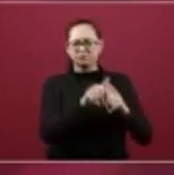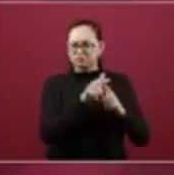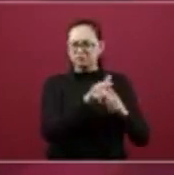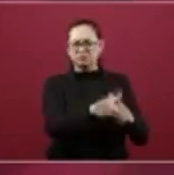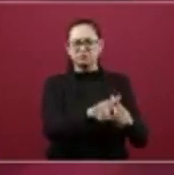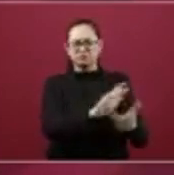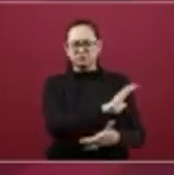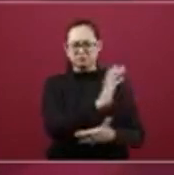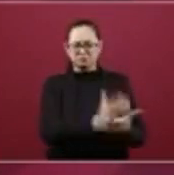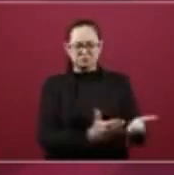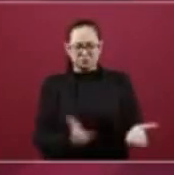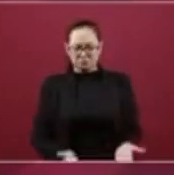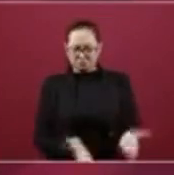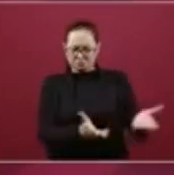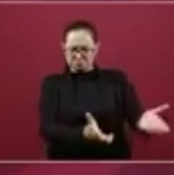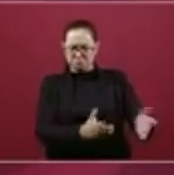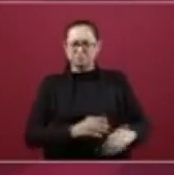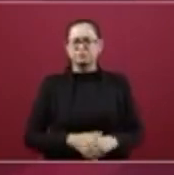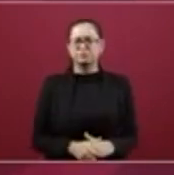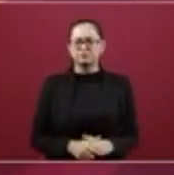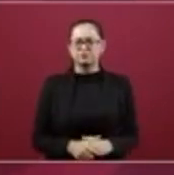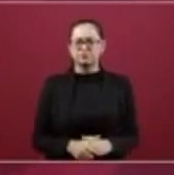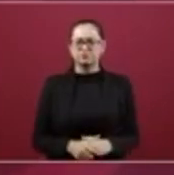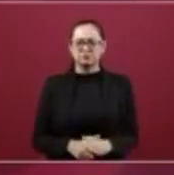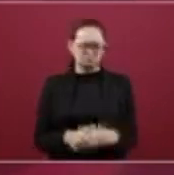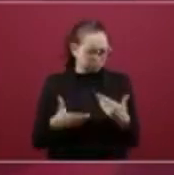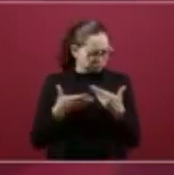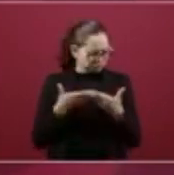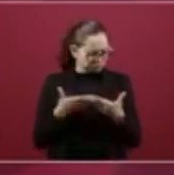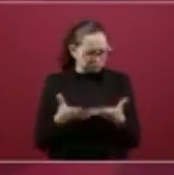el emplazamiento. Está abierto.